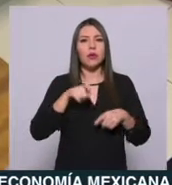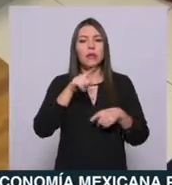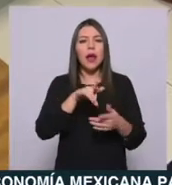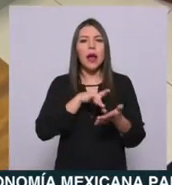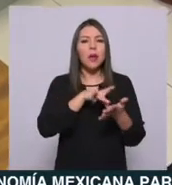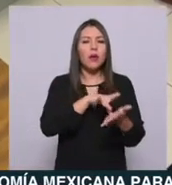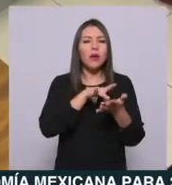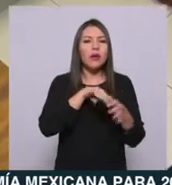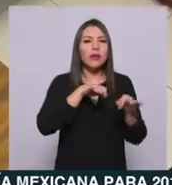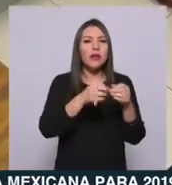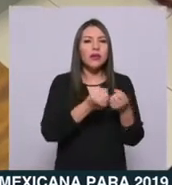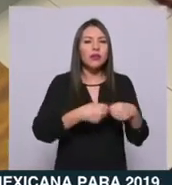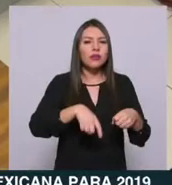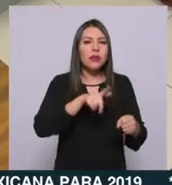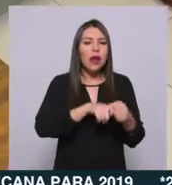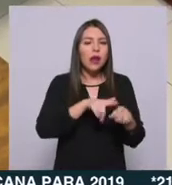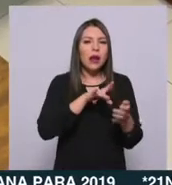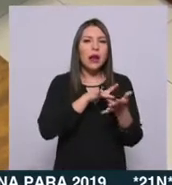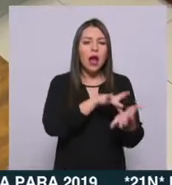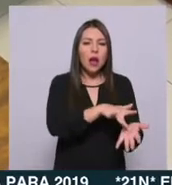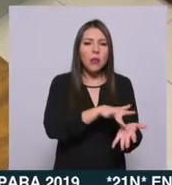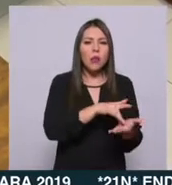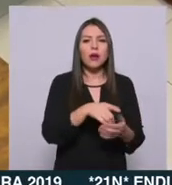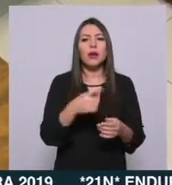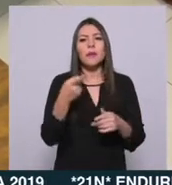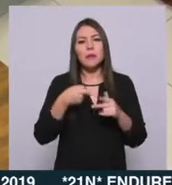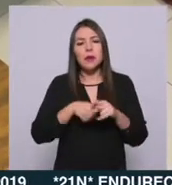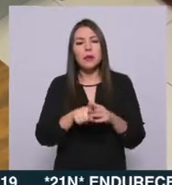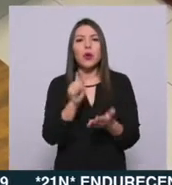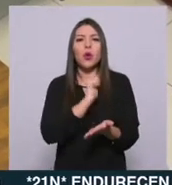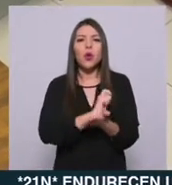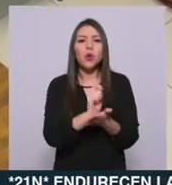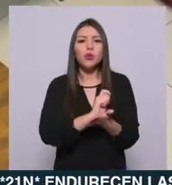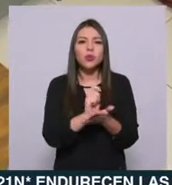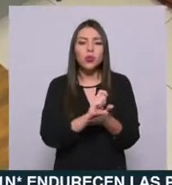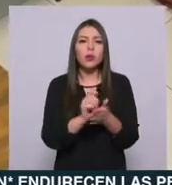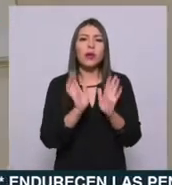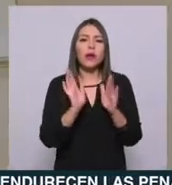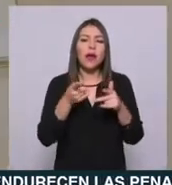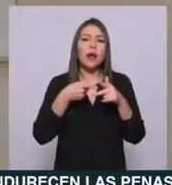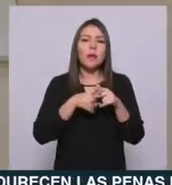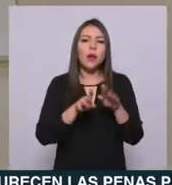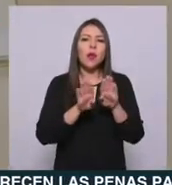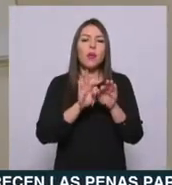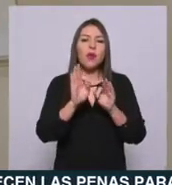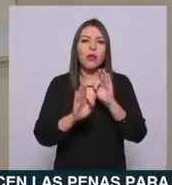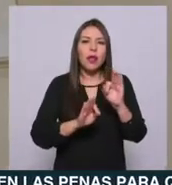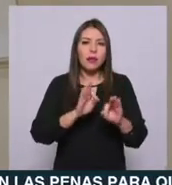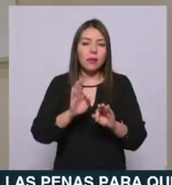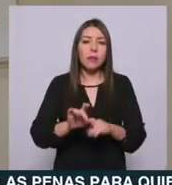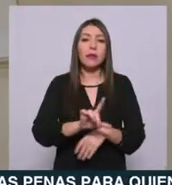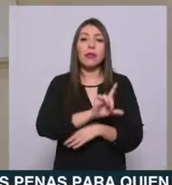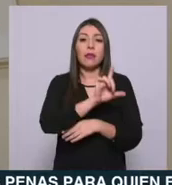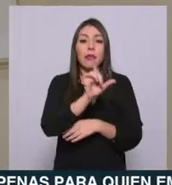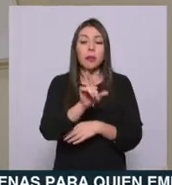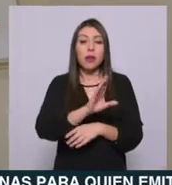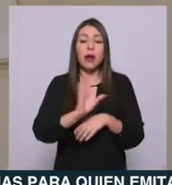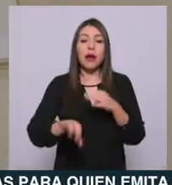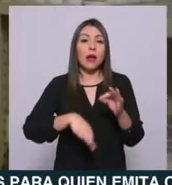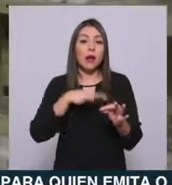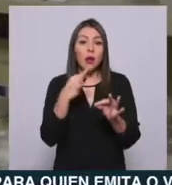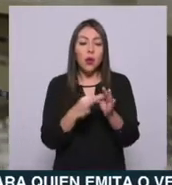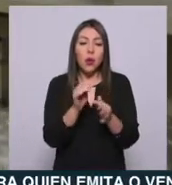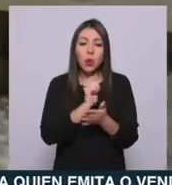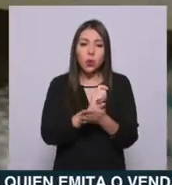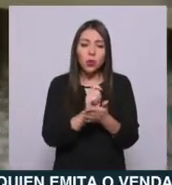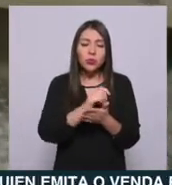proceso, iniciando con una consulta para dar comienzo a su tratamiento. Después de la consulta y detección de